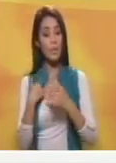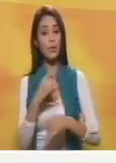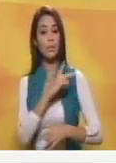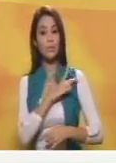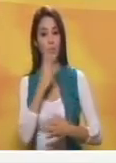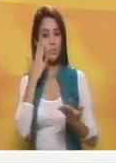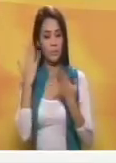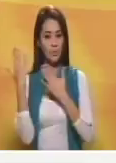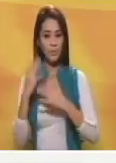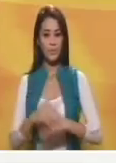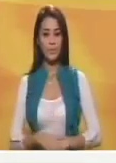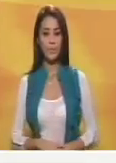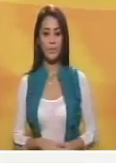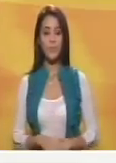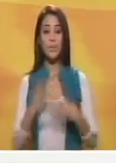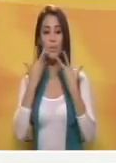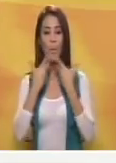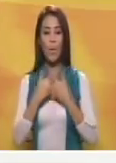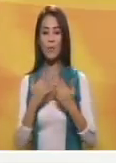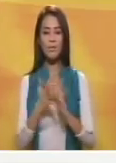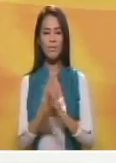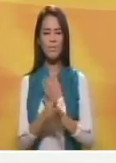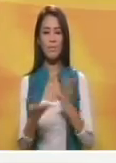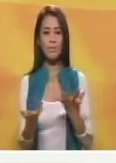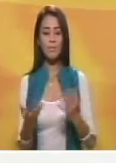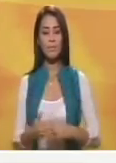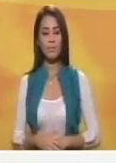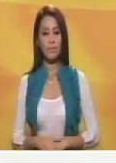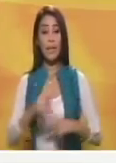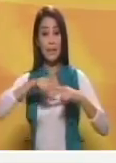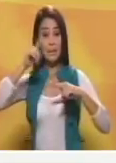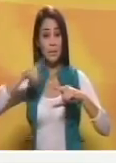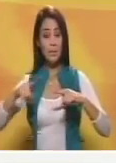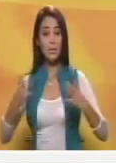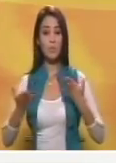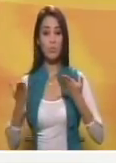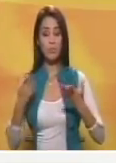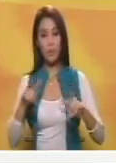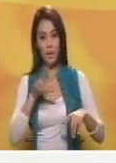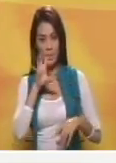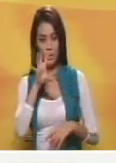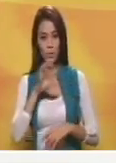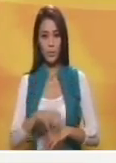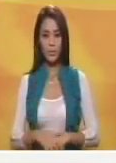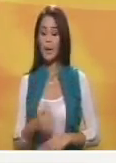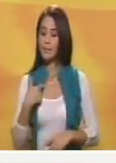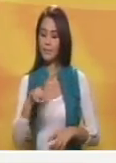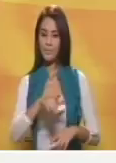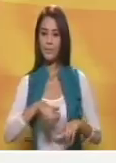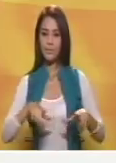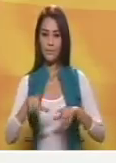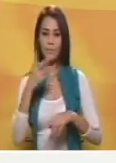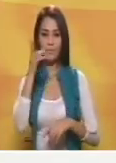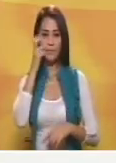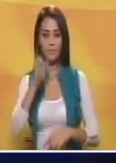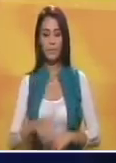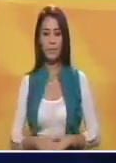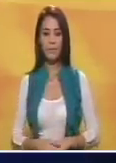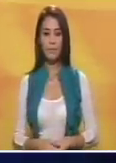José Leonardo Nava, quien nos reporta cuál es la situación del servicio eléctrico en esa entidad. Adelante, José Leonardo, te